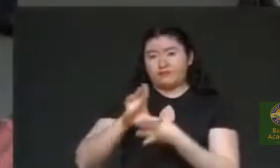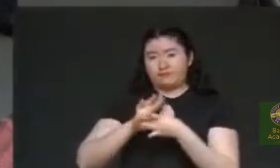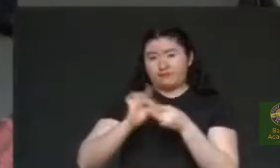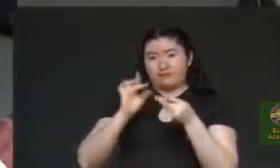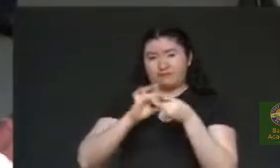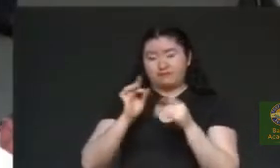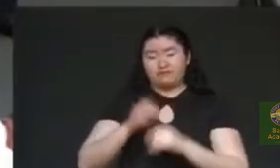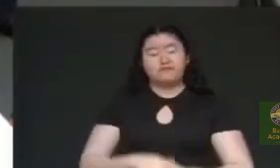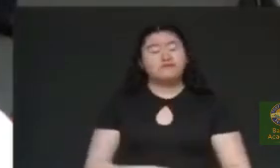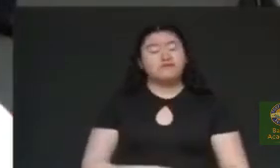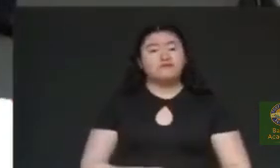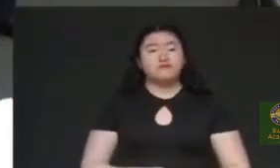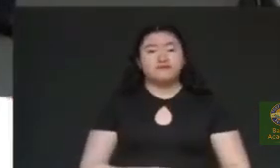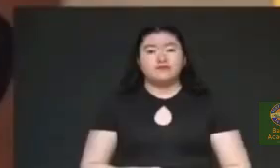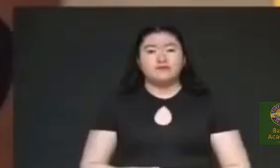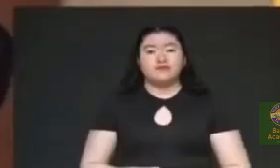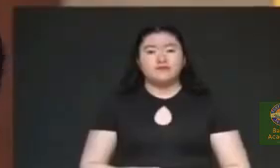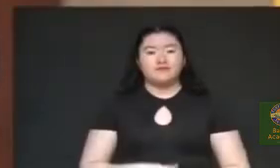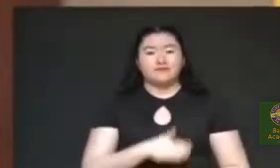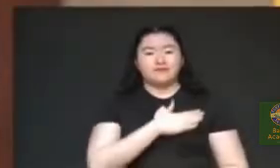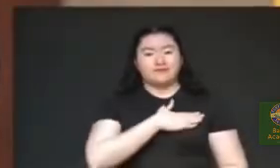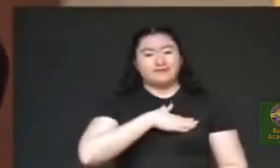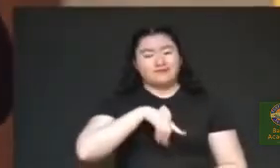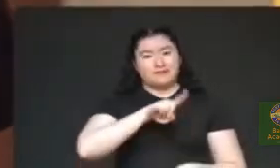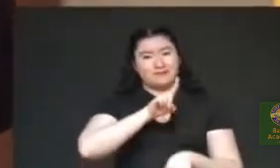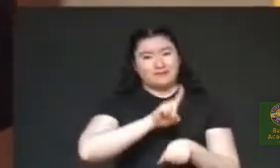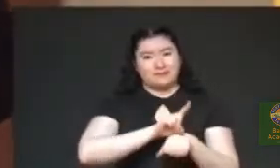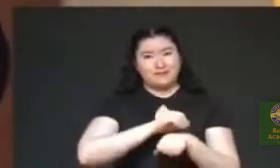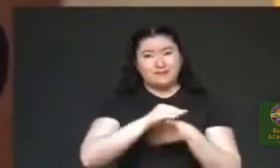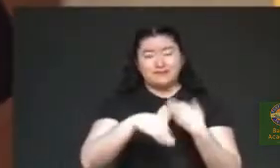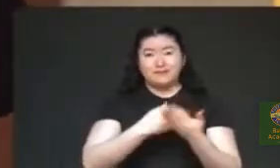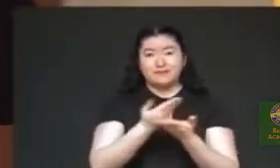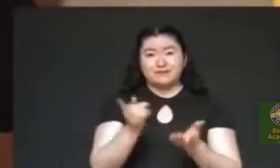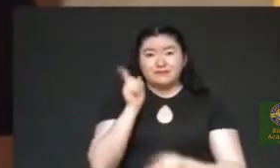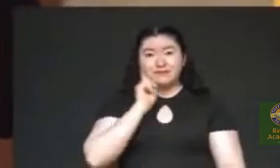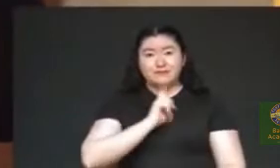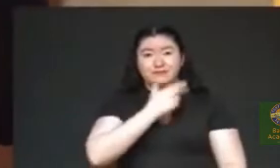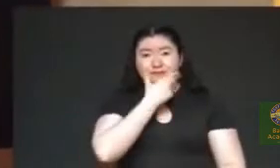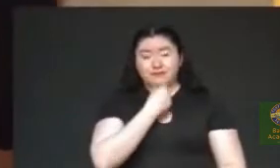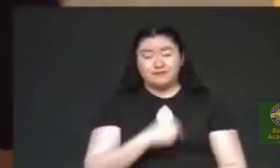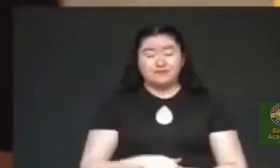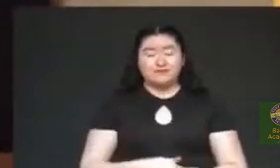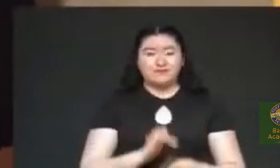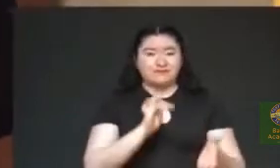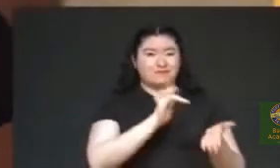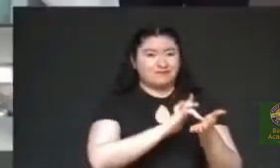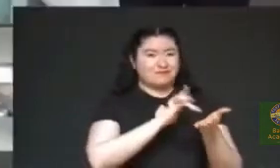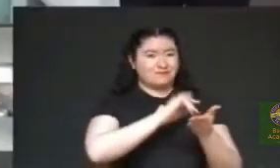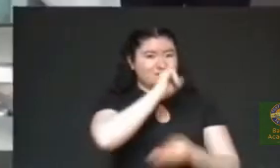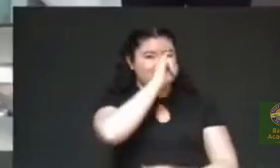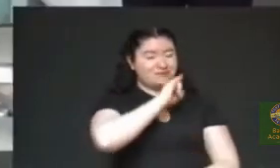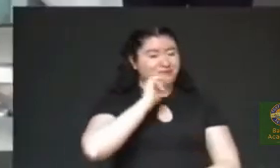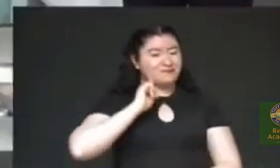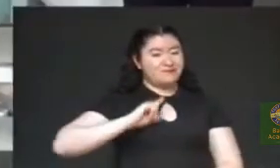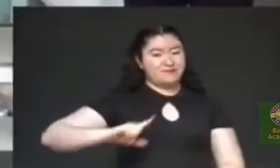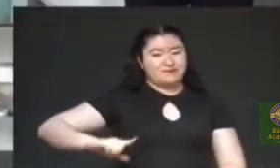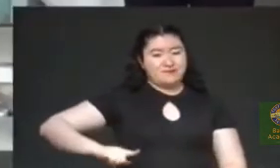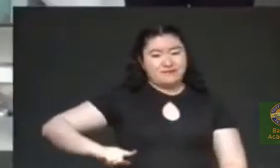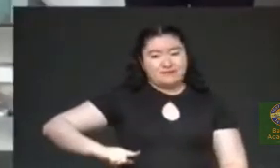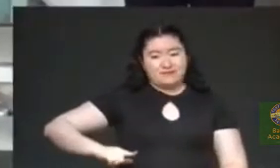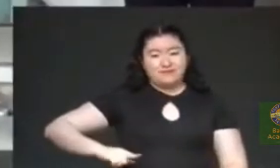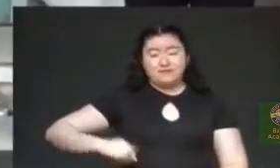Buenos días a todas y todos, y agradezco muchísimo a la jefa de gobierno la oportunidad para